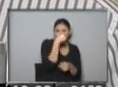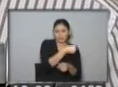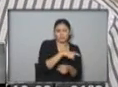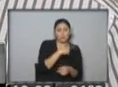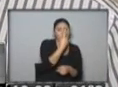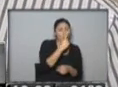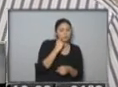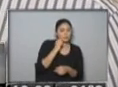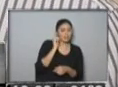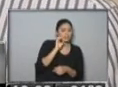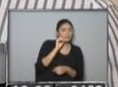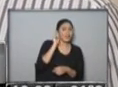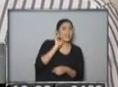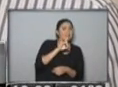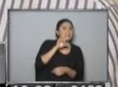Guido, que estuvo